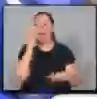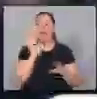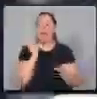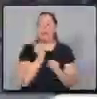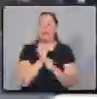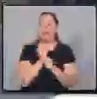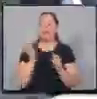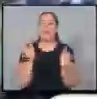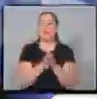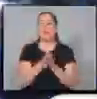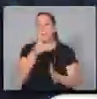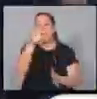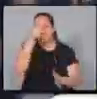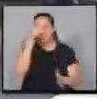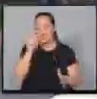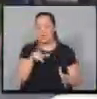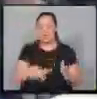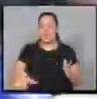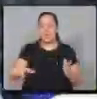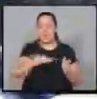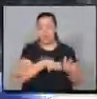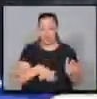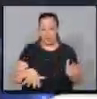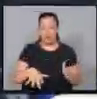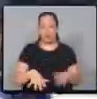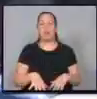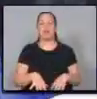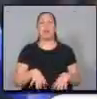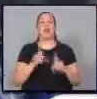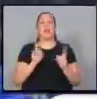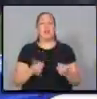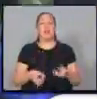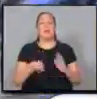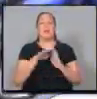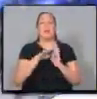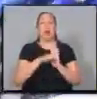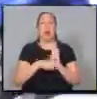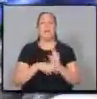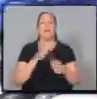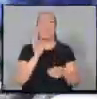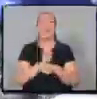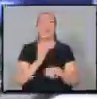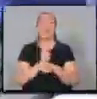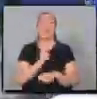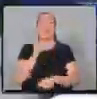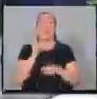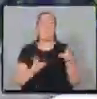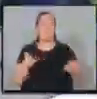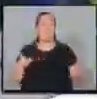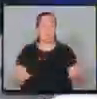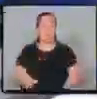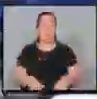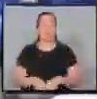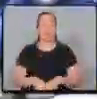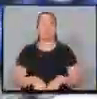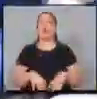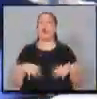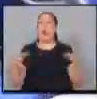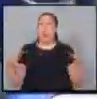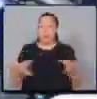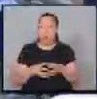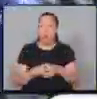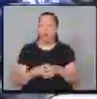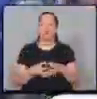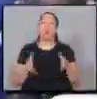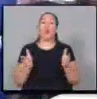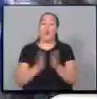acá con la policía local, la policía de la provincia de Buenos Aires y el programa de protección ciudadana a nivel local. Así que juntos trabajando, por un lado con